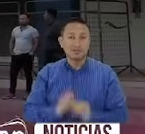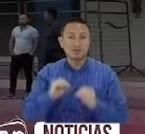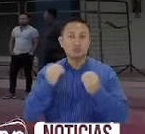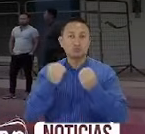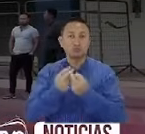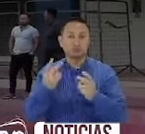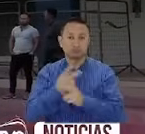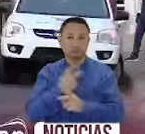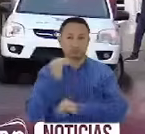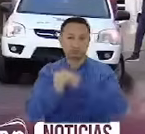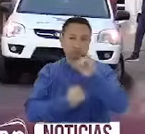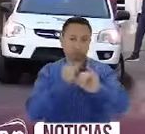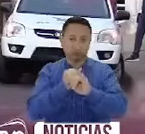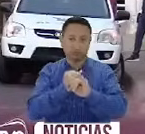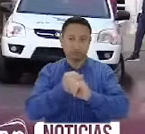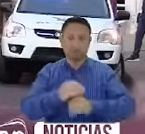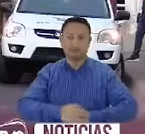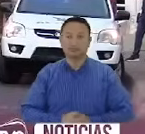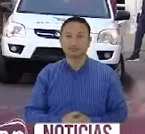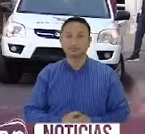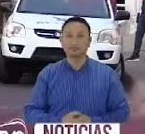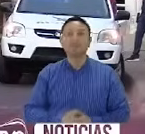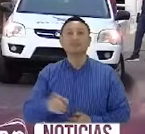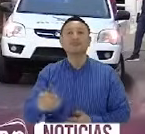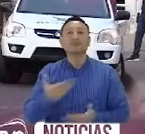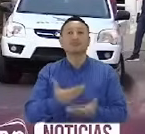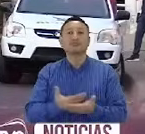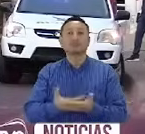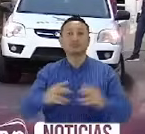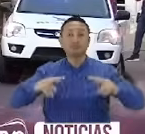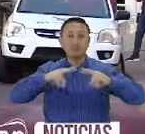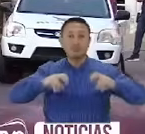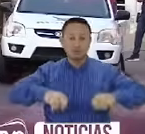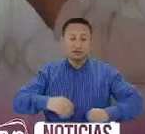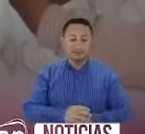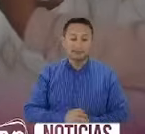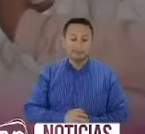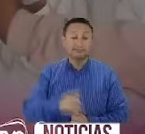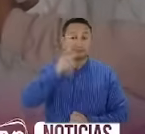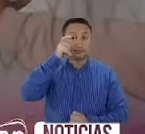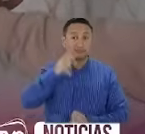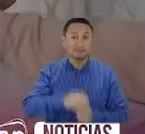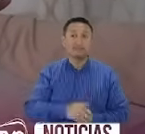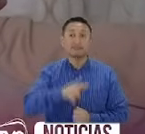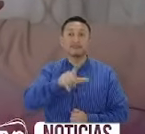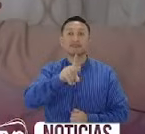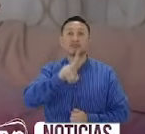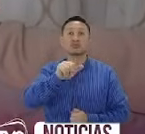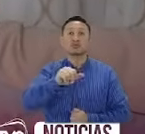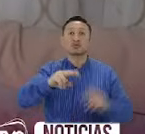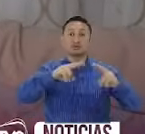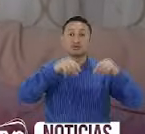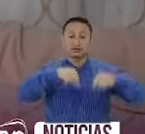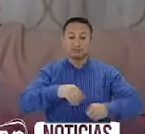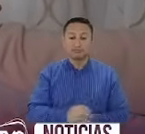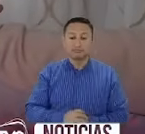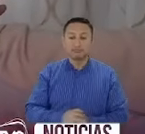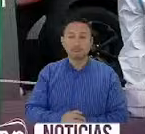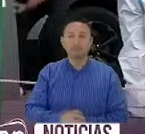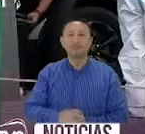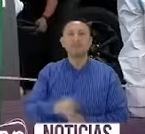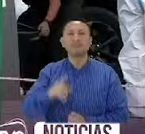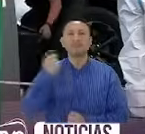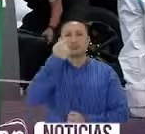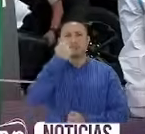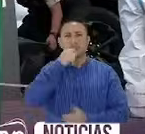e internacional. Entre los casos que ha llevado están el asesinato de la fiscal Luz Marina Delgado, el ingreso de más de una tonelada de droga a la base